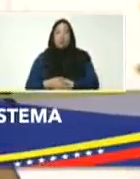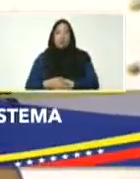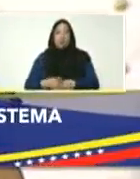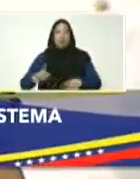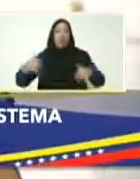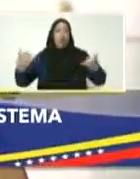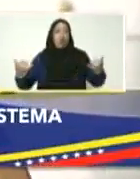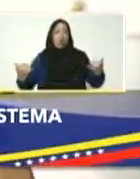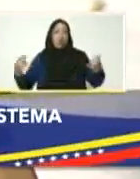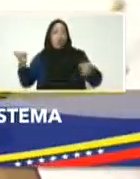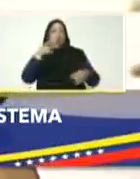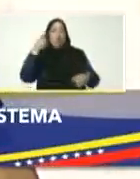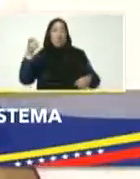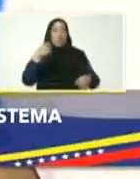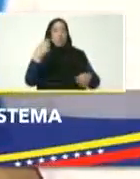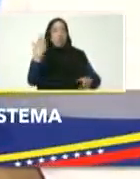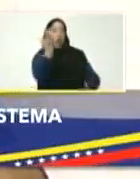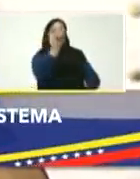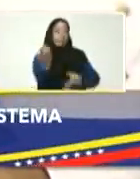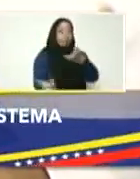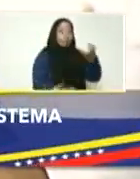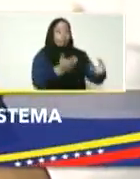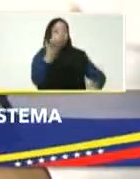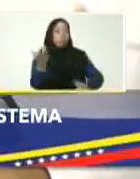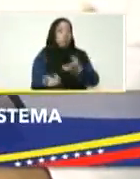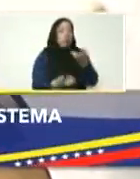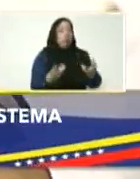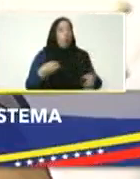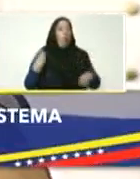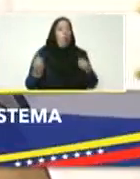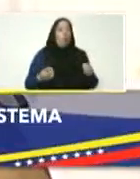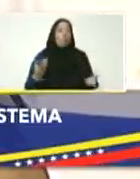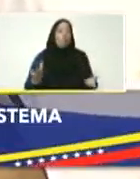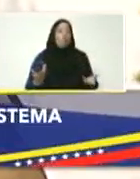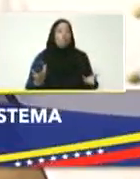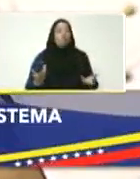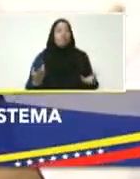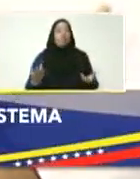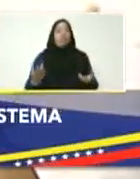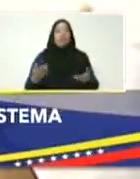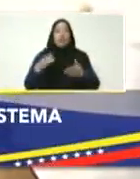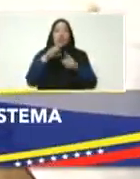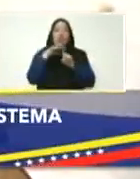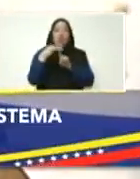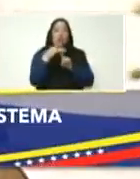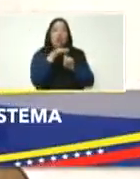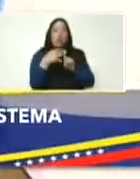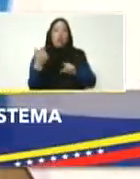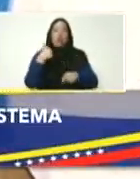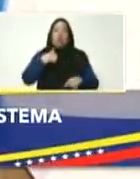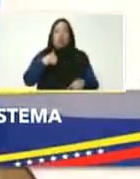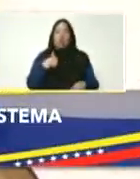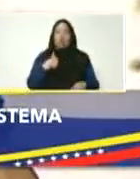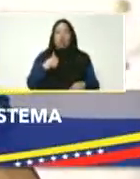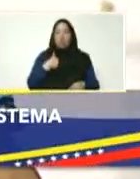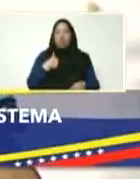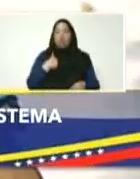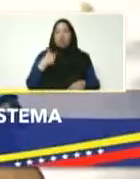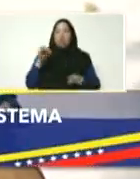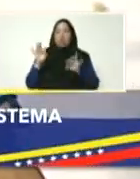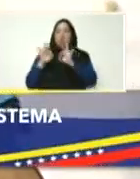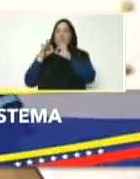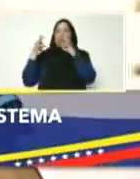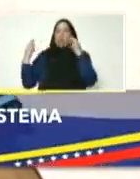porque tenemos que buscar la leña, decía alguien. Y fue una situación que en mi caso, yo vengo de una